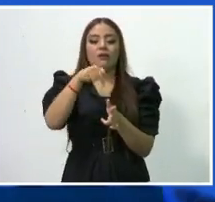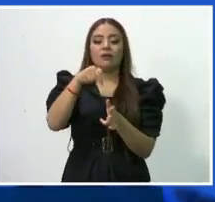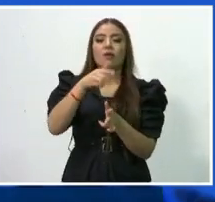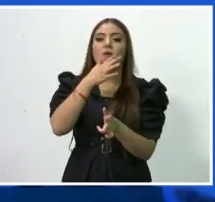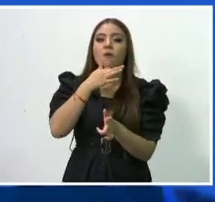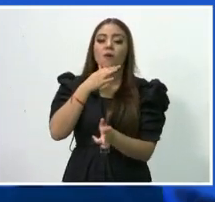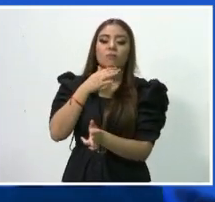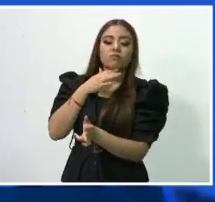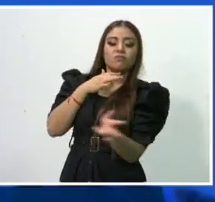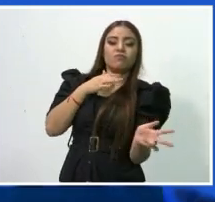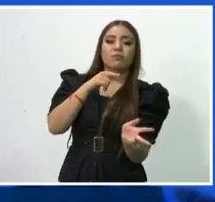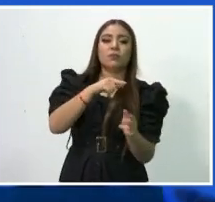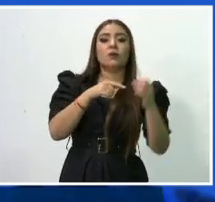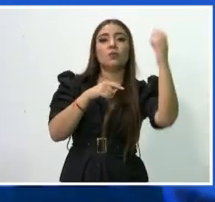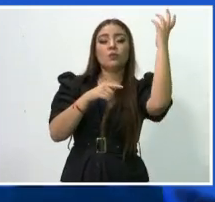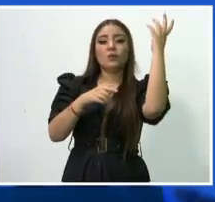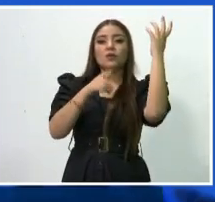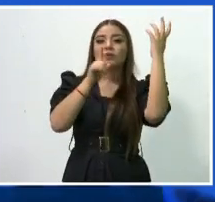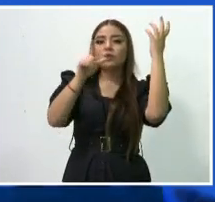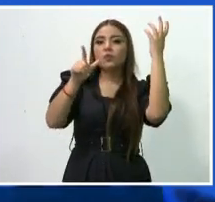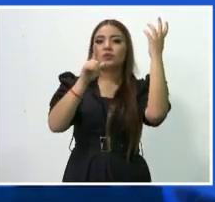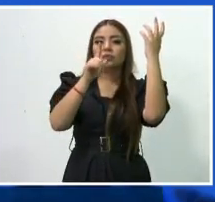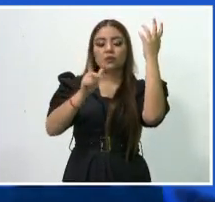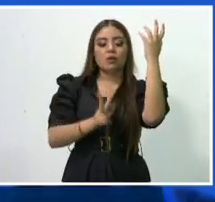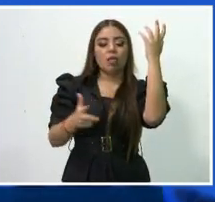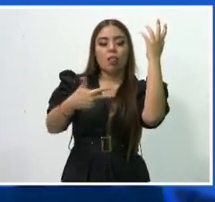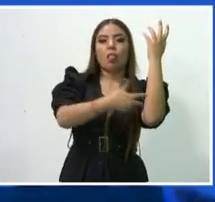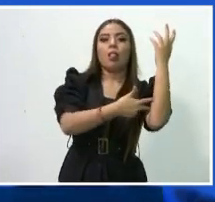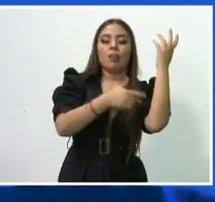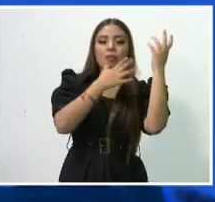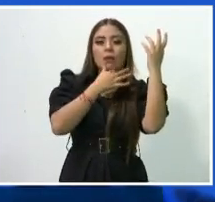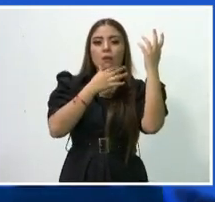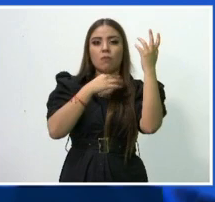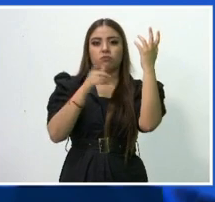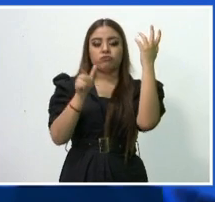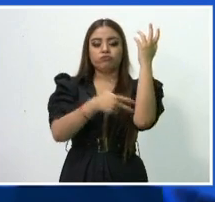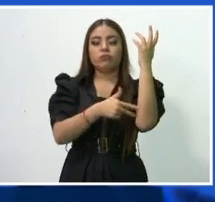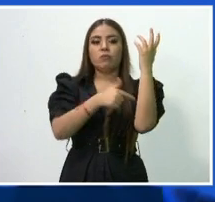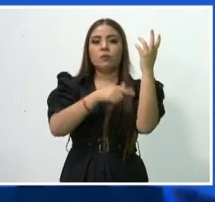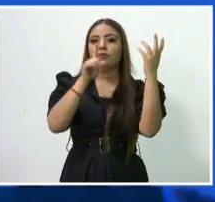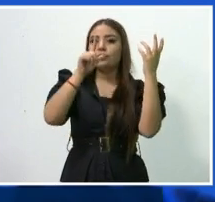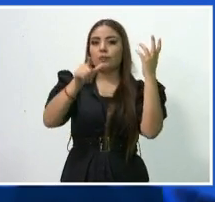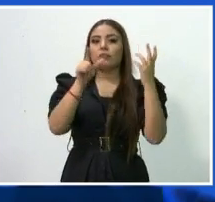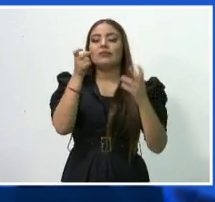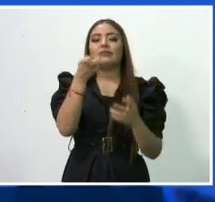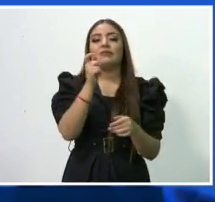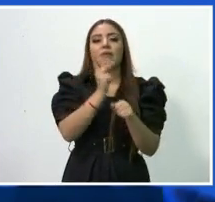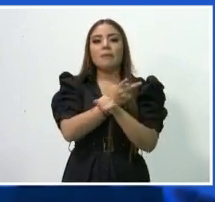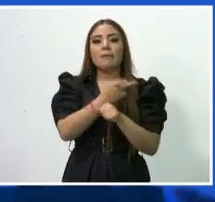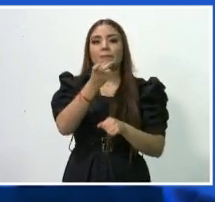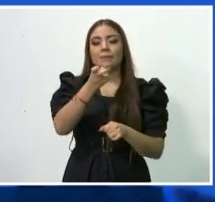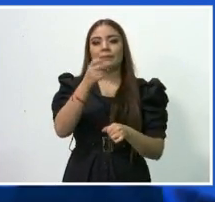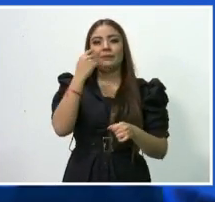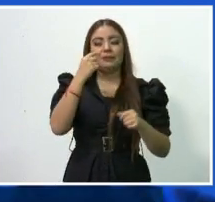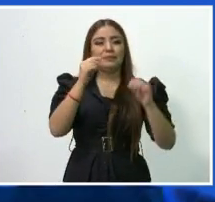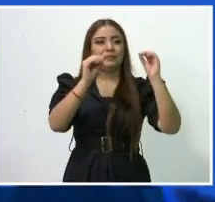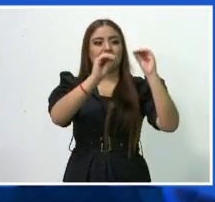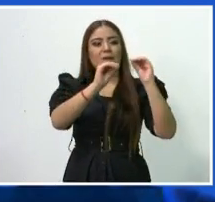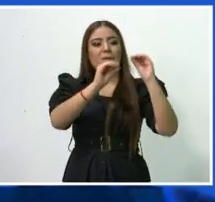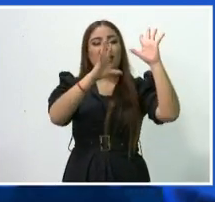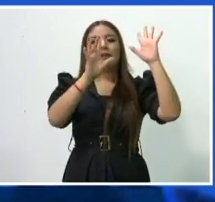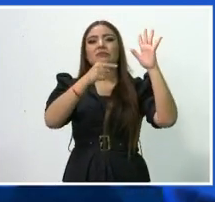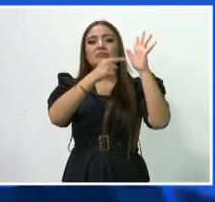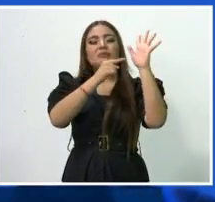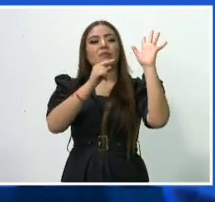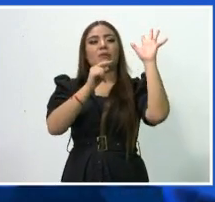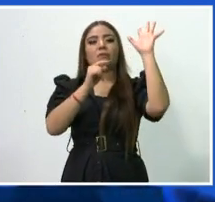se impactara contra una estructura de la Comisión Federal de Electricidad mencionando que el transformador cayera